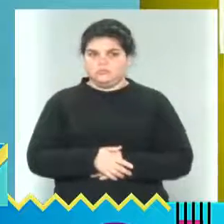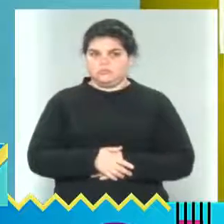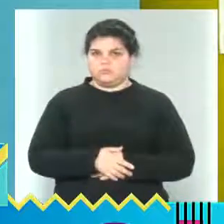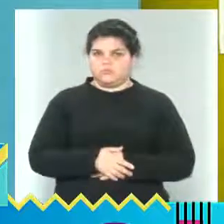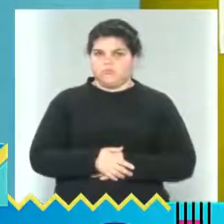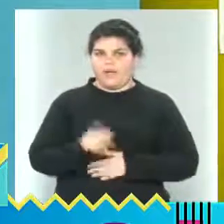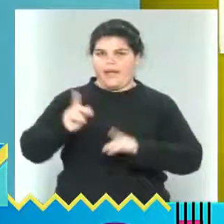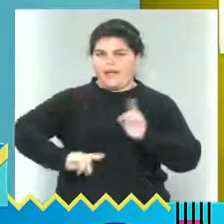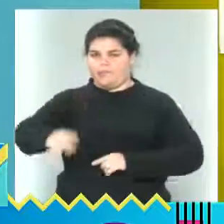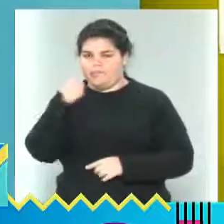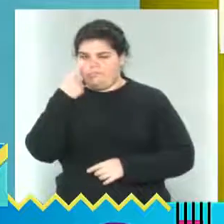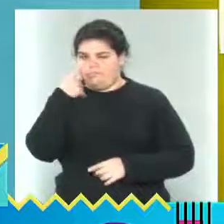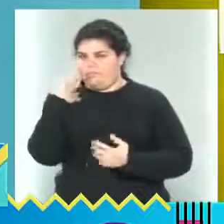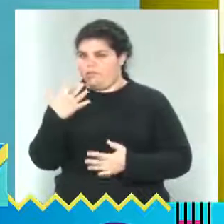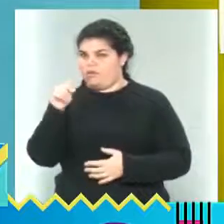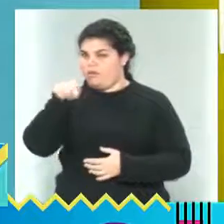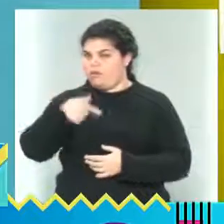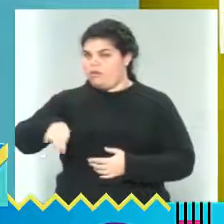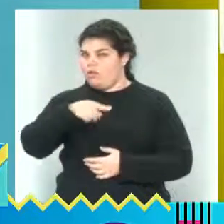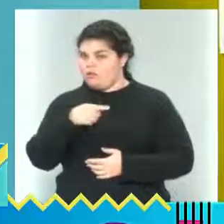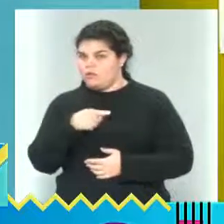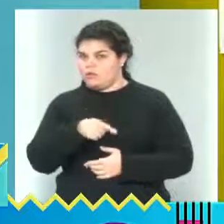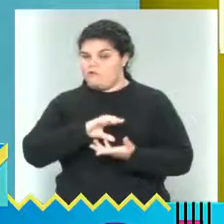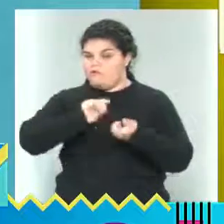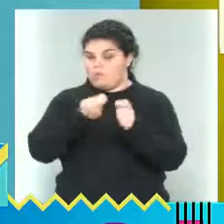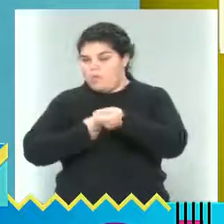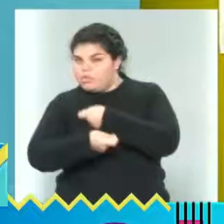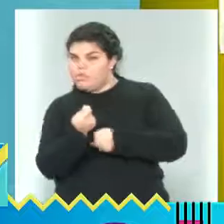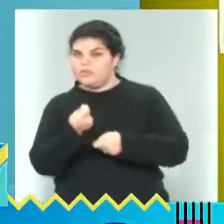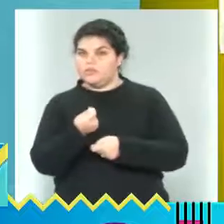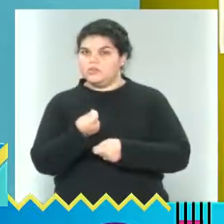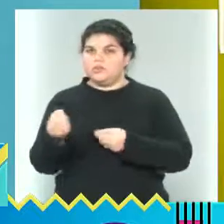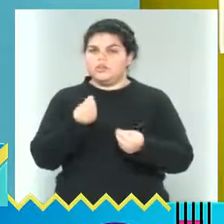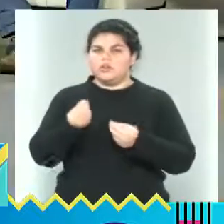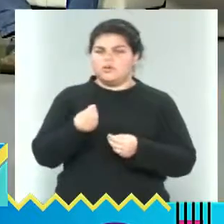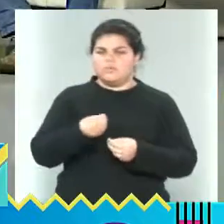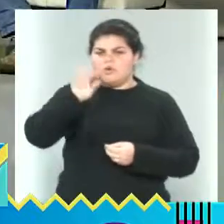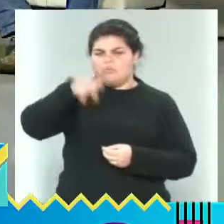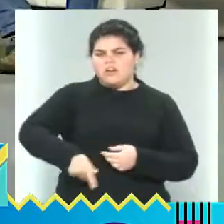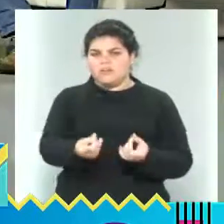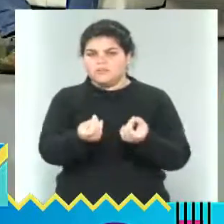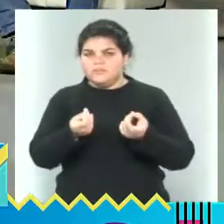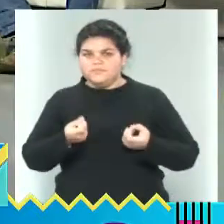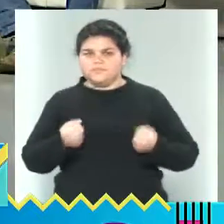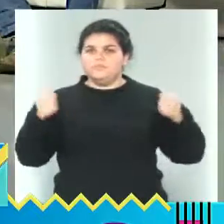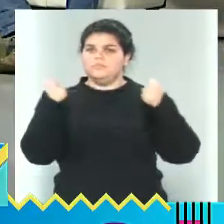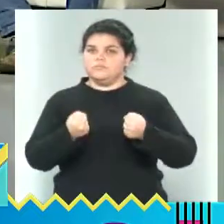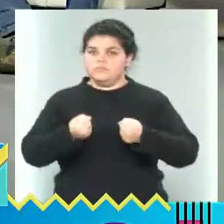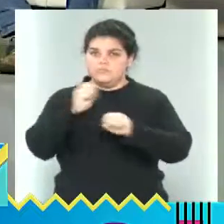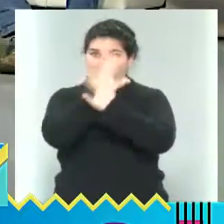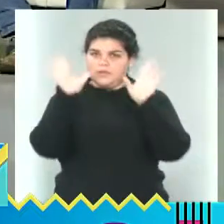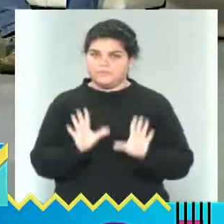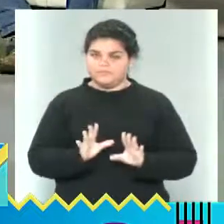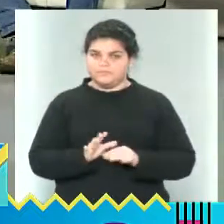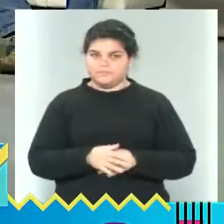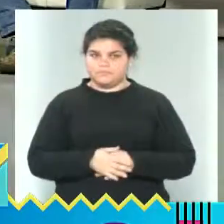pudo se avivó y lo hizo de otra manera. Bueno, ¿cómo hacemos con eso? ¿Cuáles son las políticas que hay que implementar que sean fuertes y contundentes?